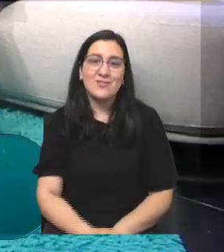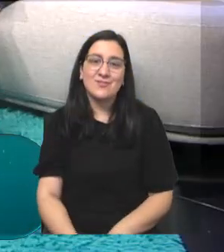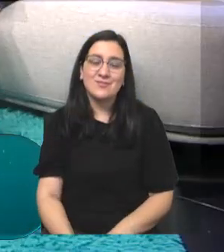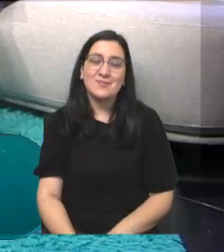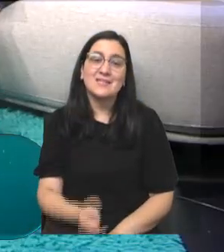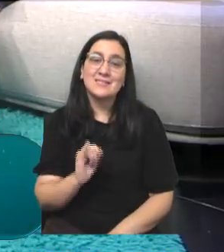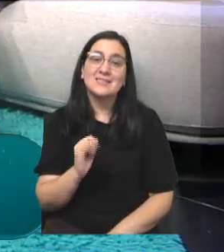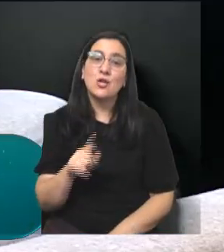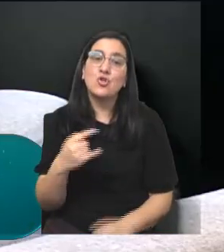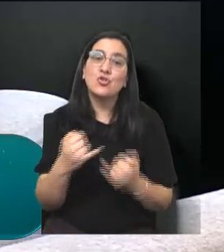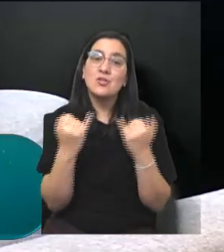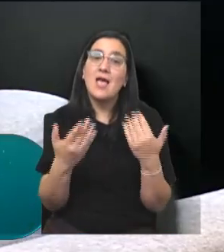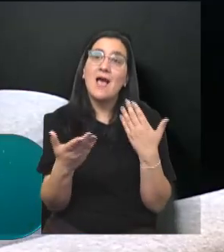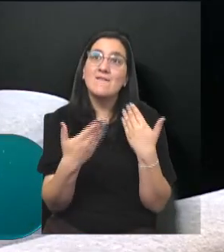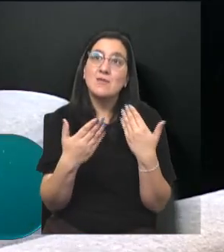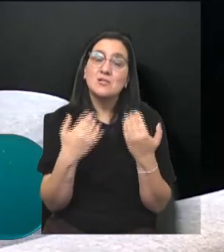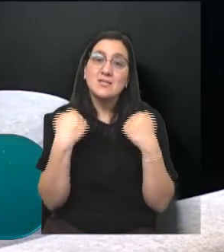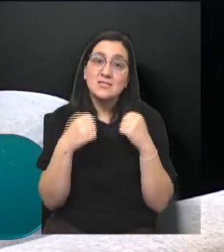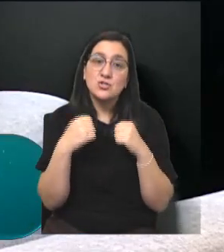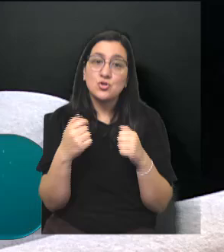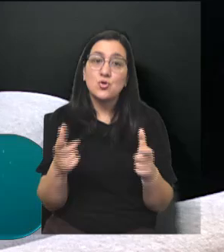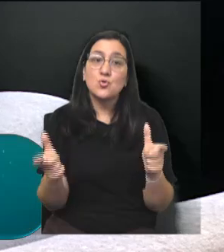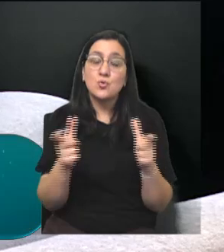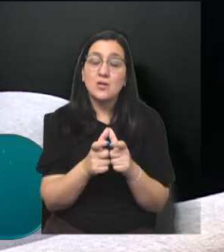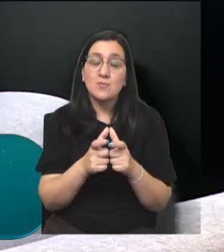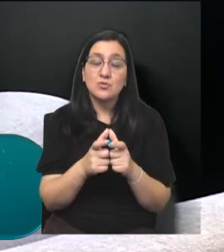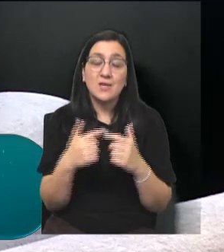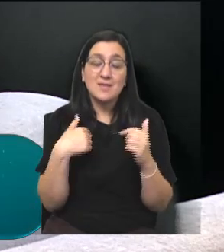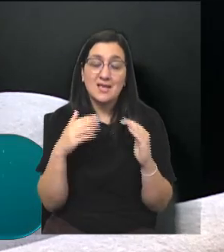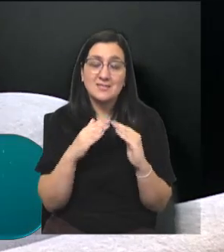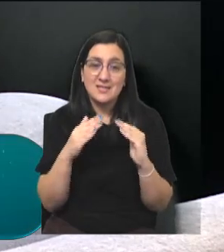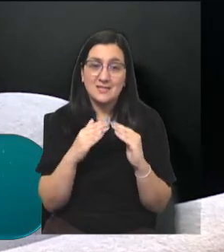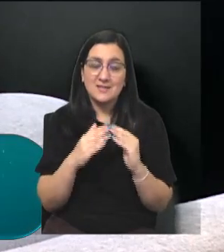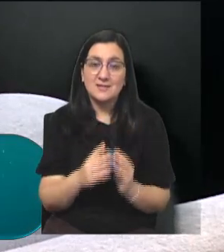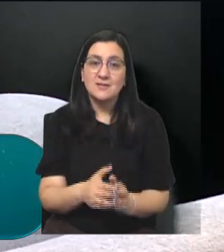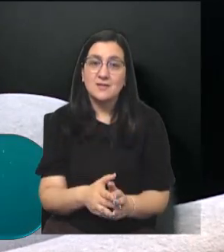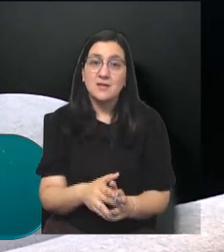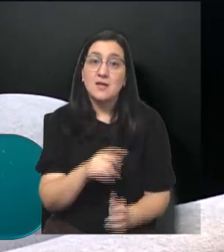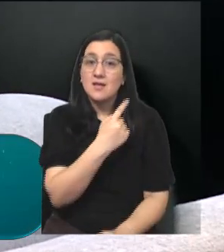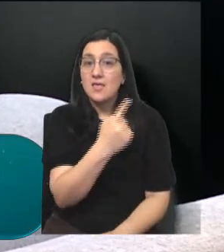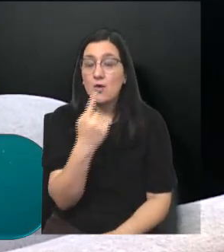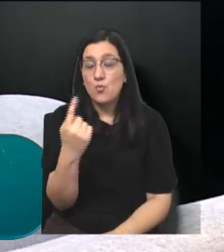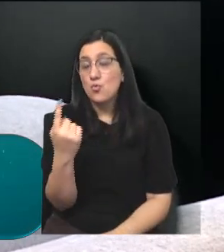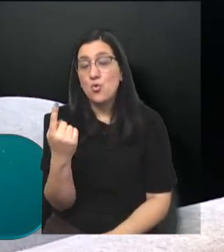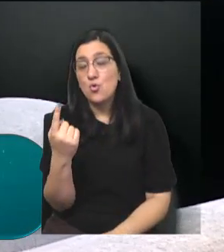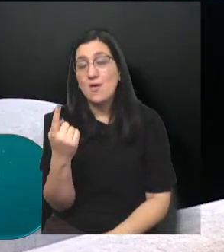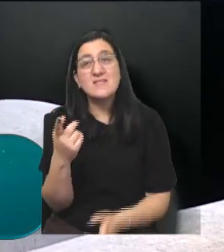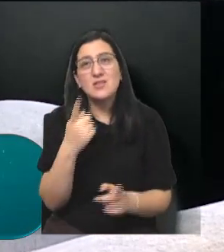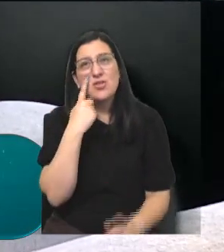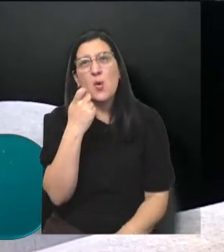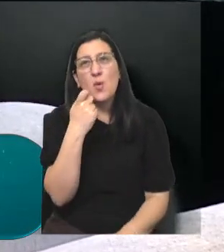Sí, el otro día lo hablábamos en el ensayo, nos juntamos en casa a ensayar y Fede decía algo que uno no lo ve porque está dentro, ¿no? Pero él